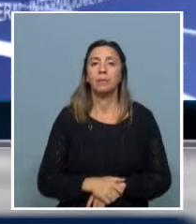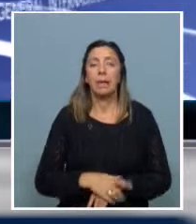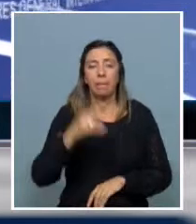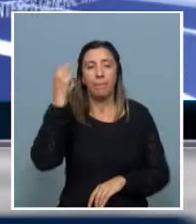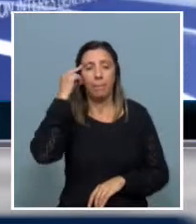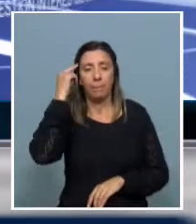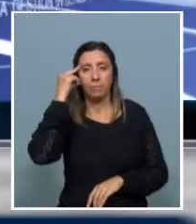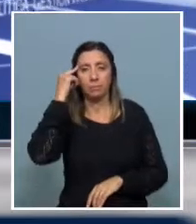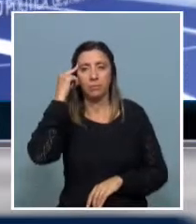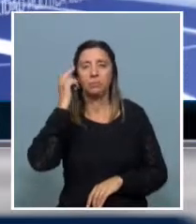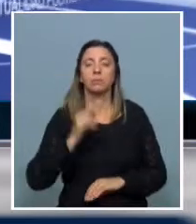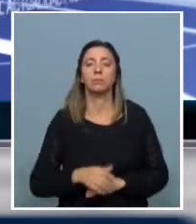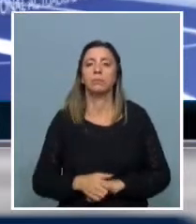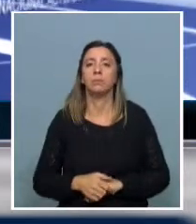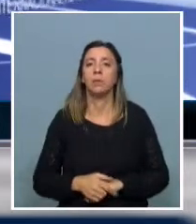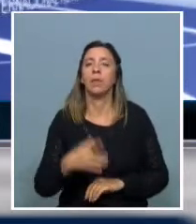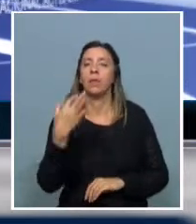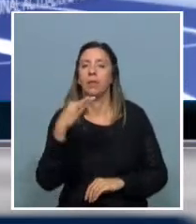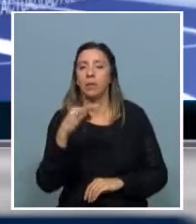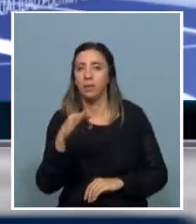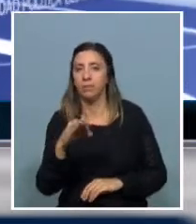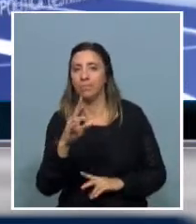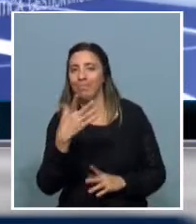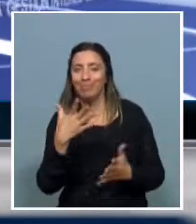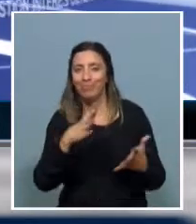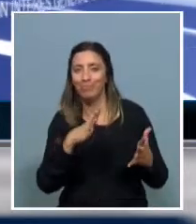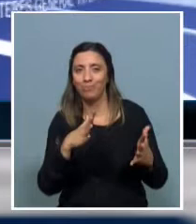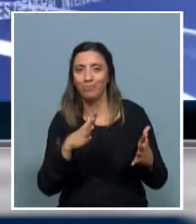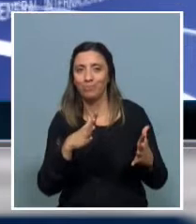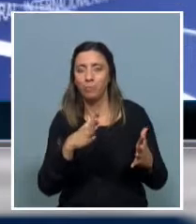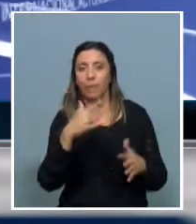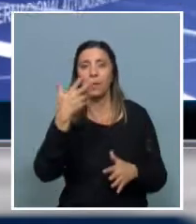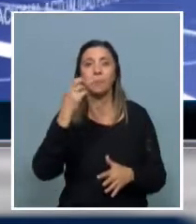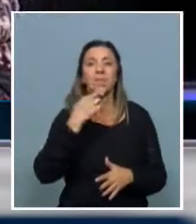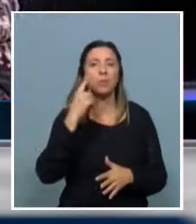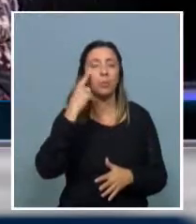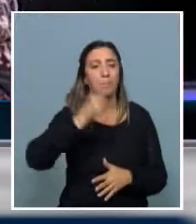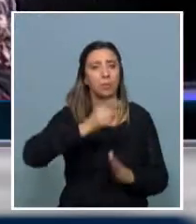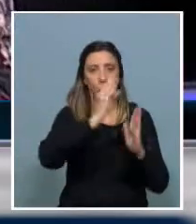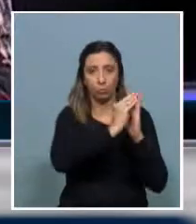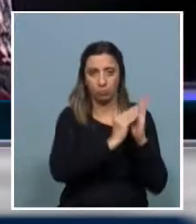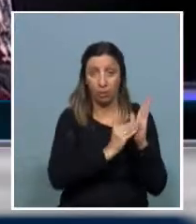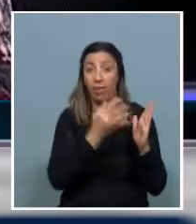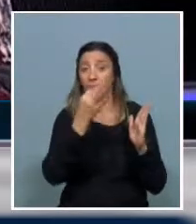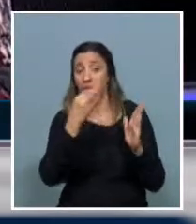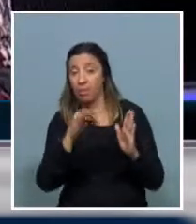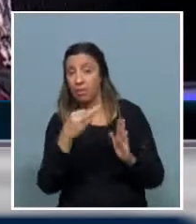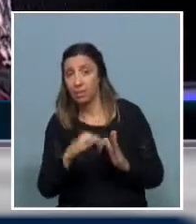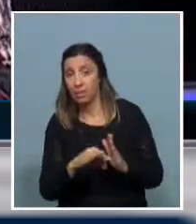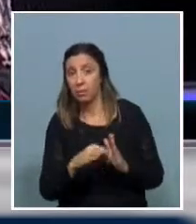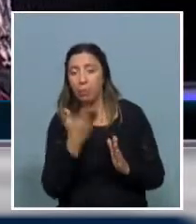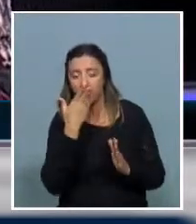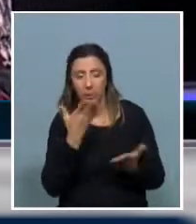preveía que se debía analizar, hubo alrededor de 19.000 inscriptos. Debía analizarse